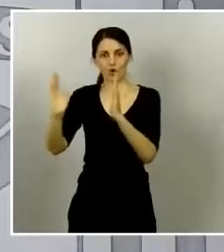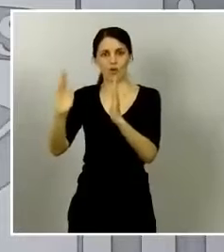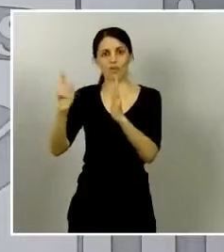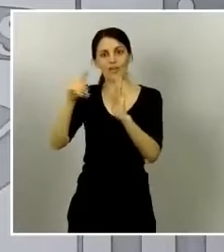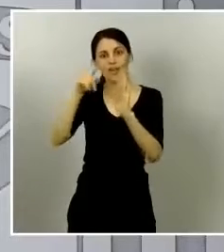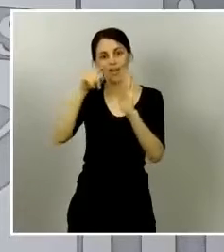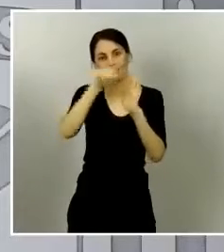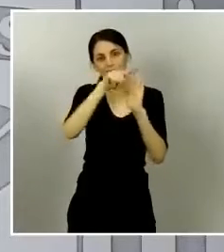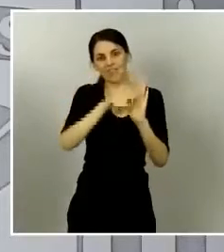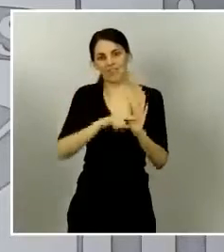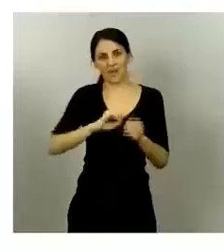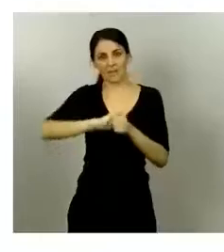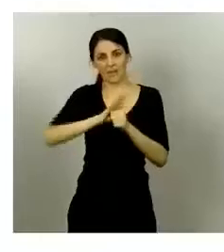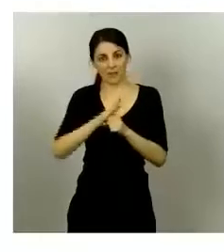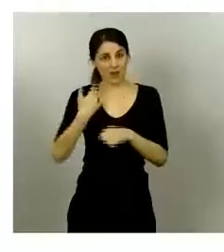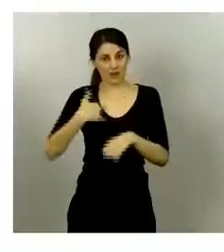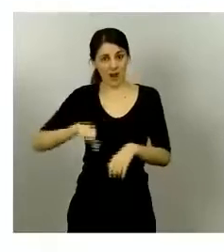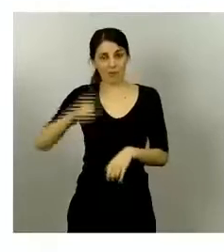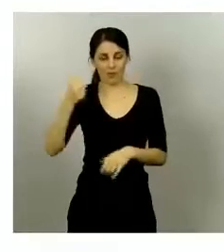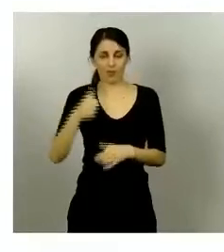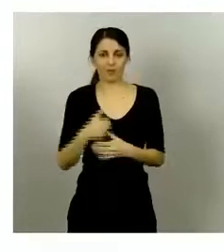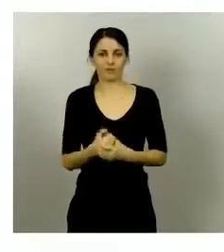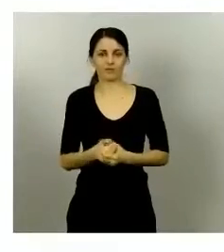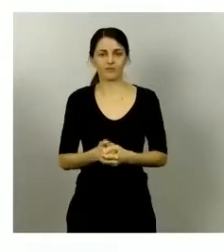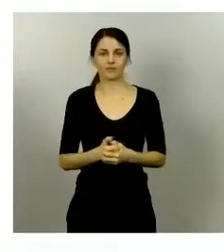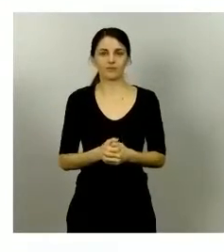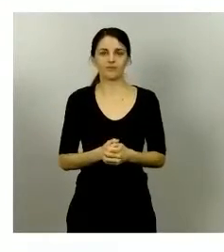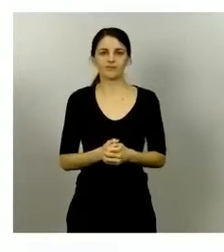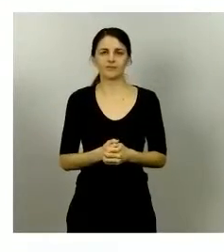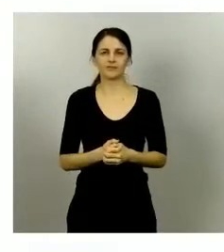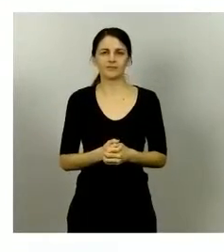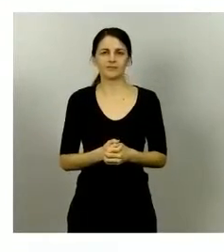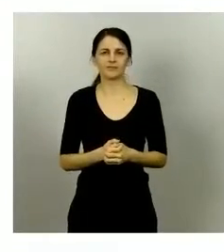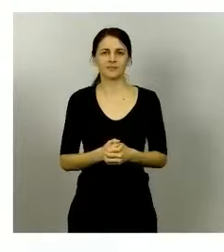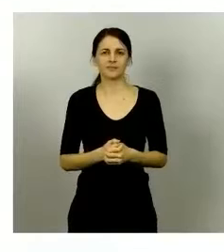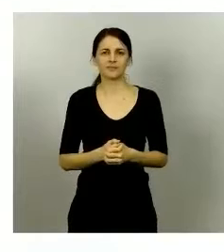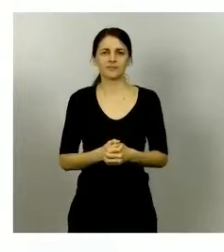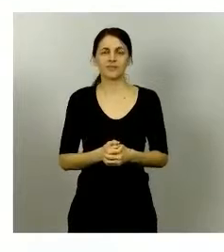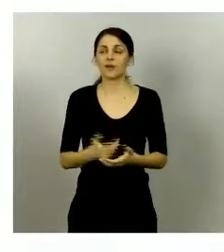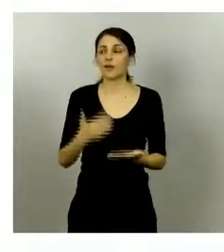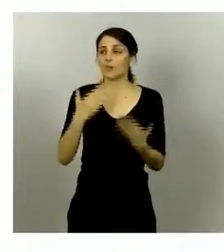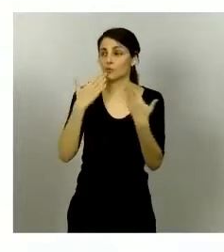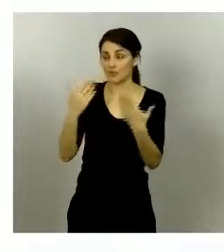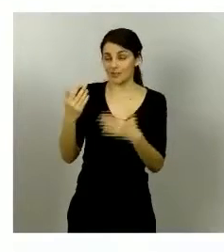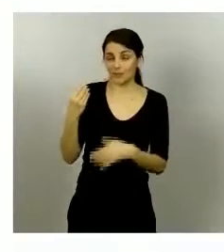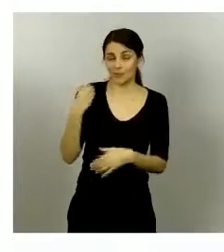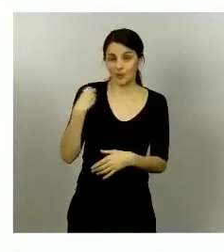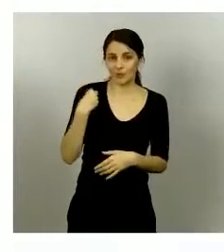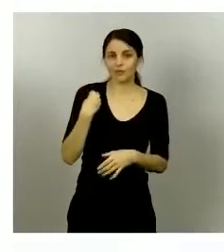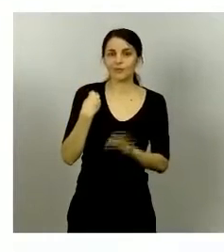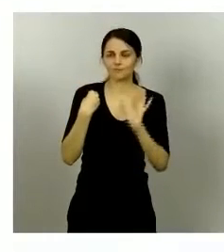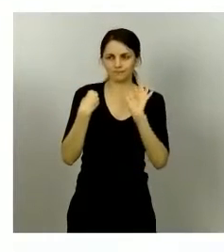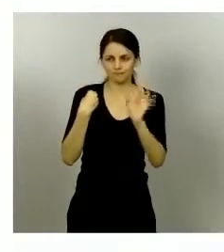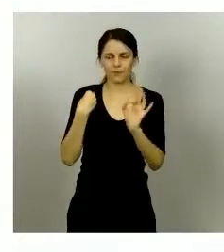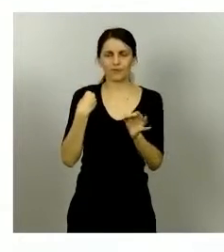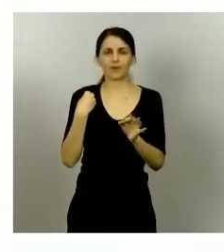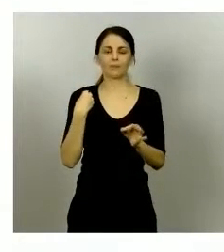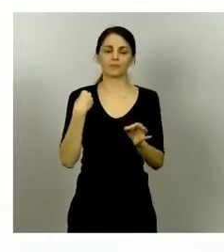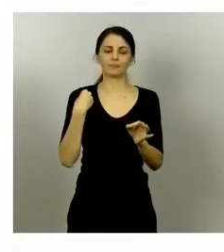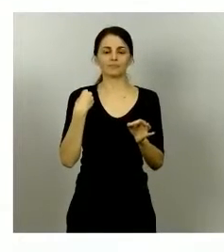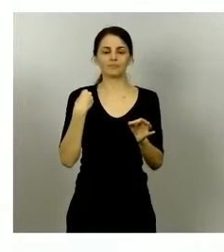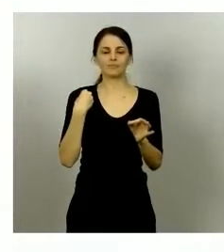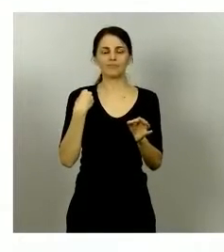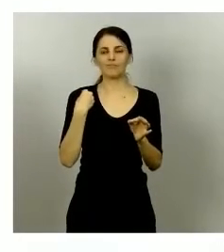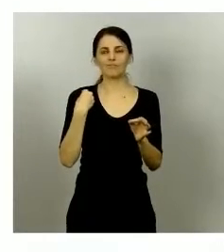periodos en donde hemos puesto en marcha las pandemias, todas las medidas de pandemia sanitaria. Muchas gracias, Ana María, por su pregunta, que